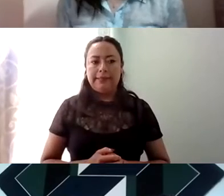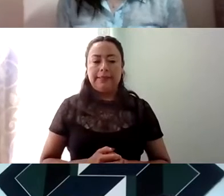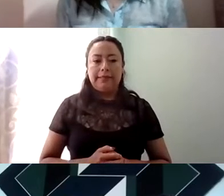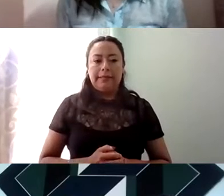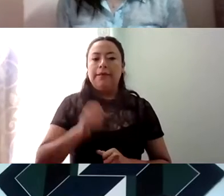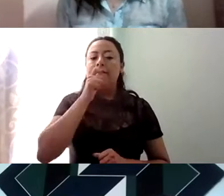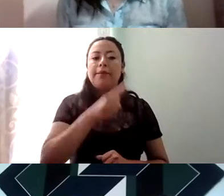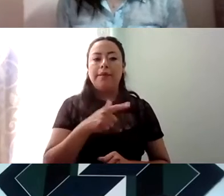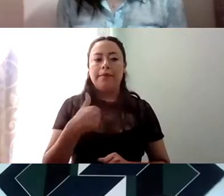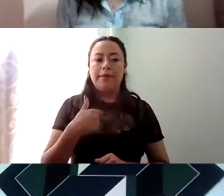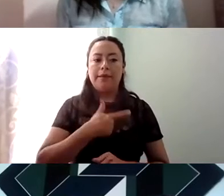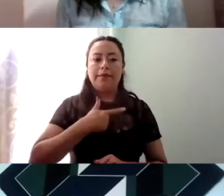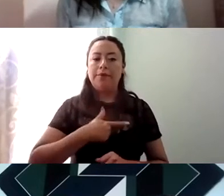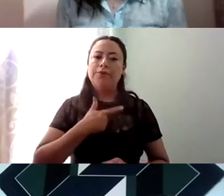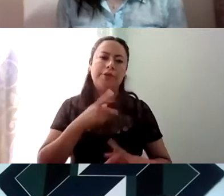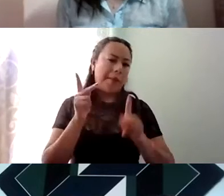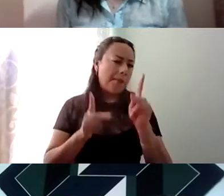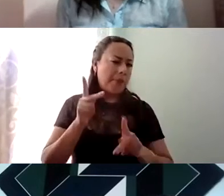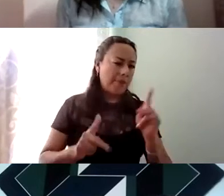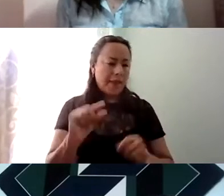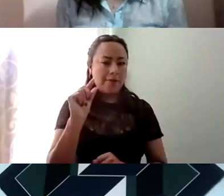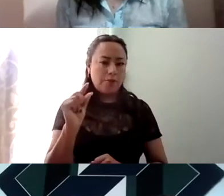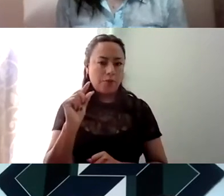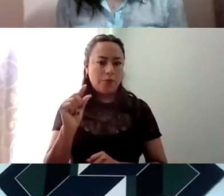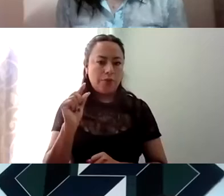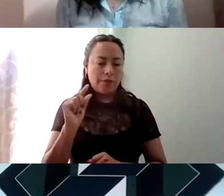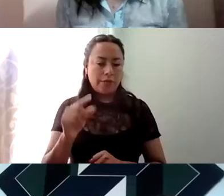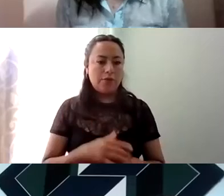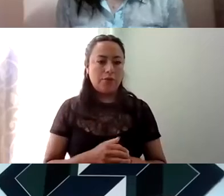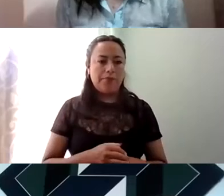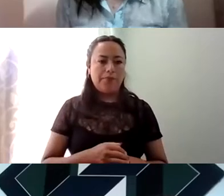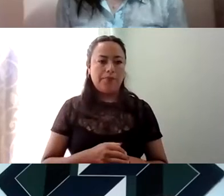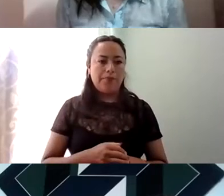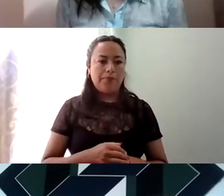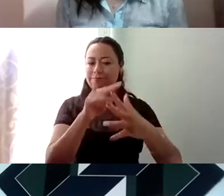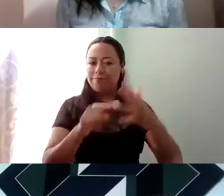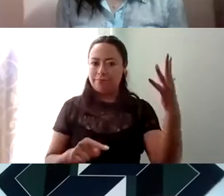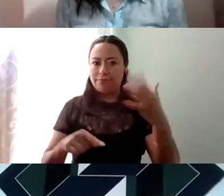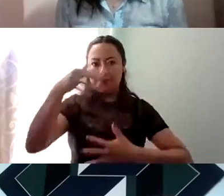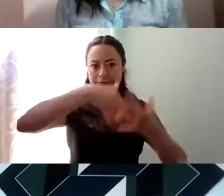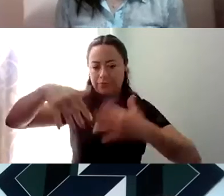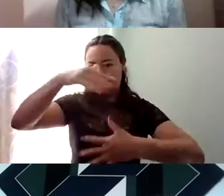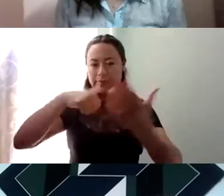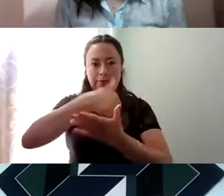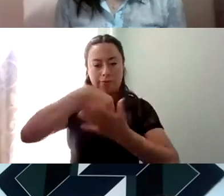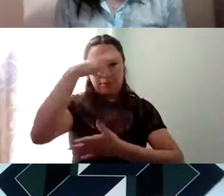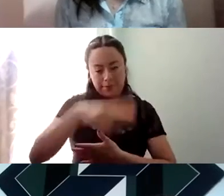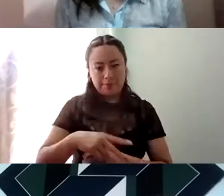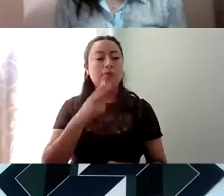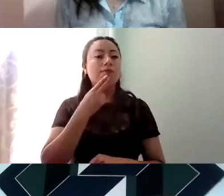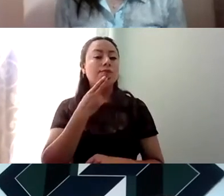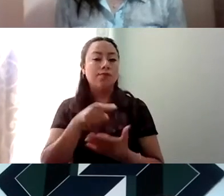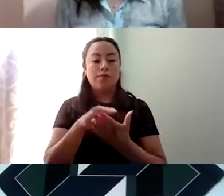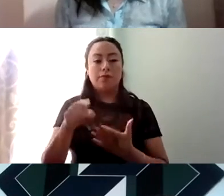también me gustaría platicar un poquito acerca de las libertades. Convivir en la Ciudad de México con libertades y ejercicio de los derechos humanos ha